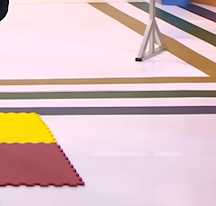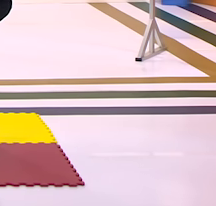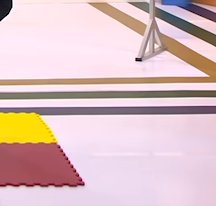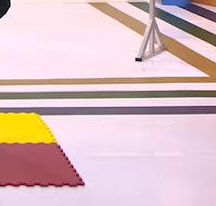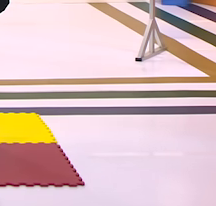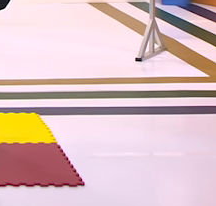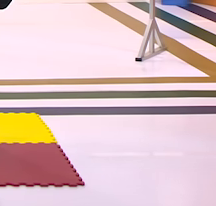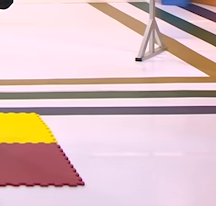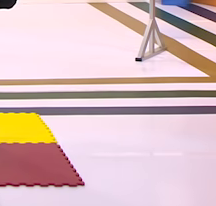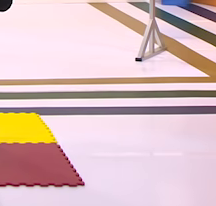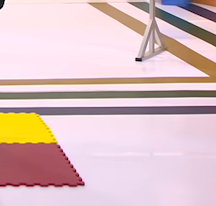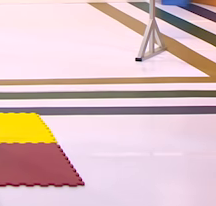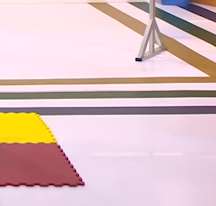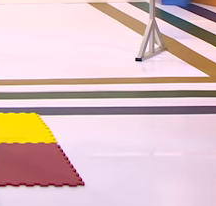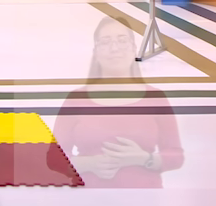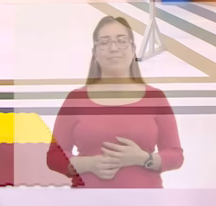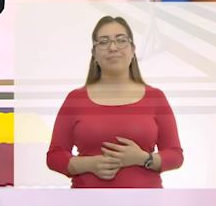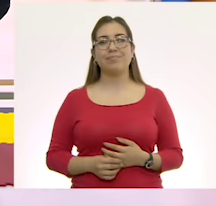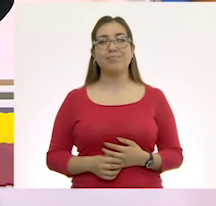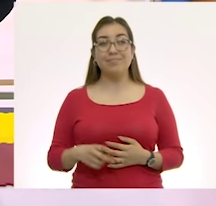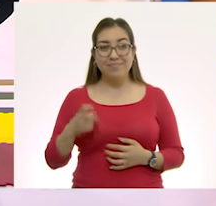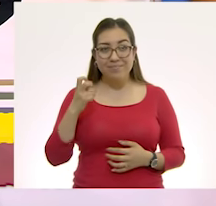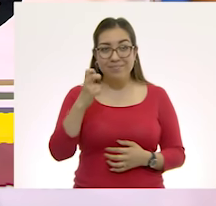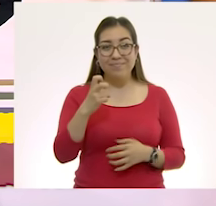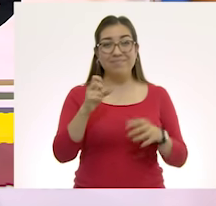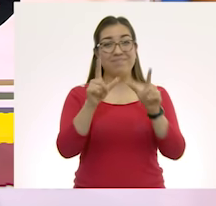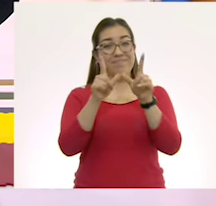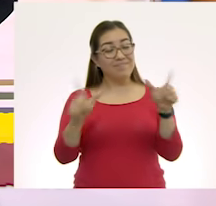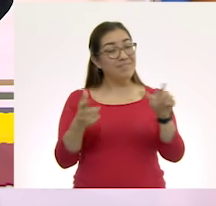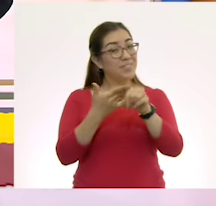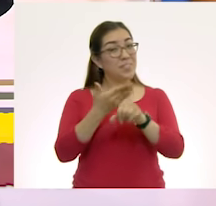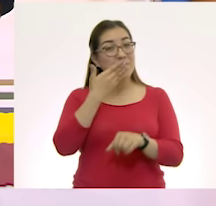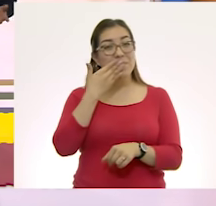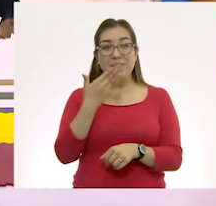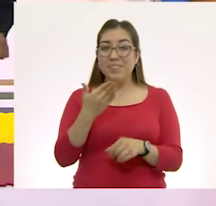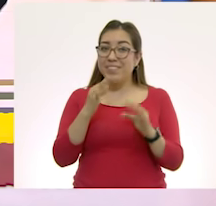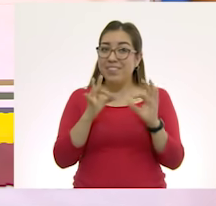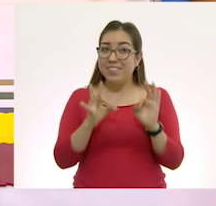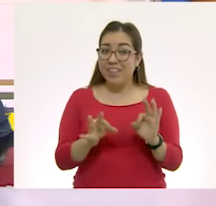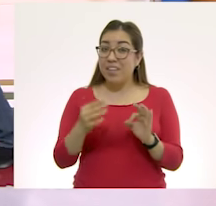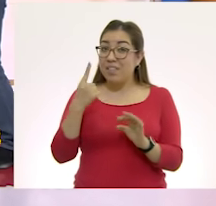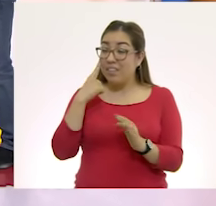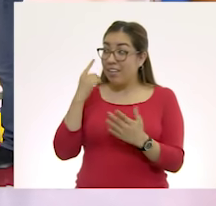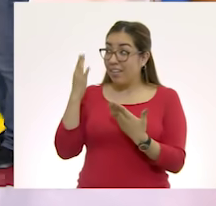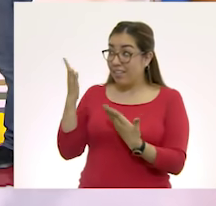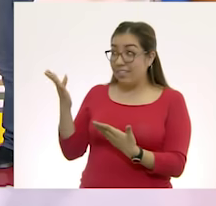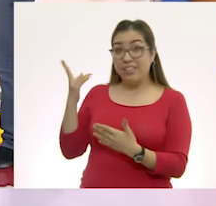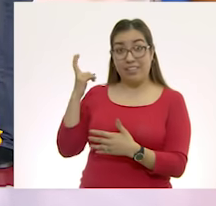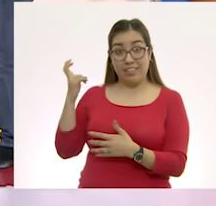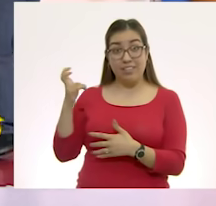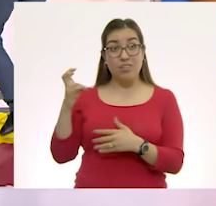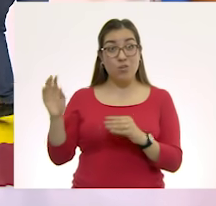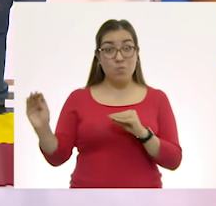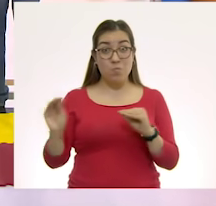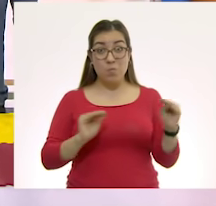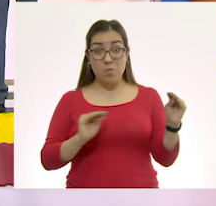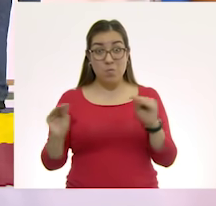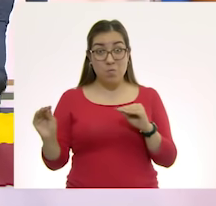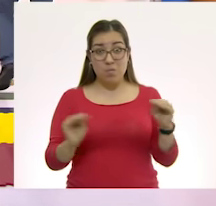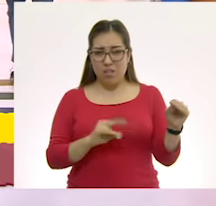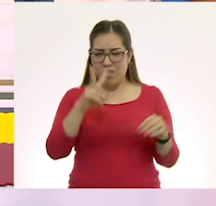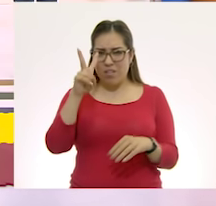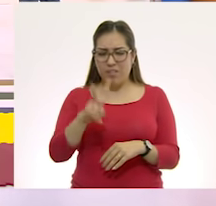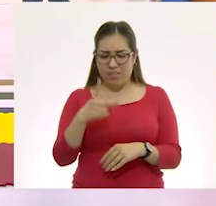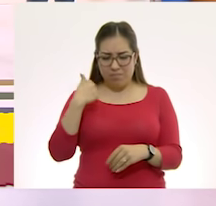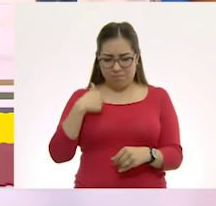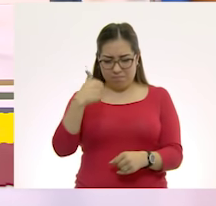2, 3, 4, 5, 6, 7, 8. ¡Eso! ¡Listo! ¡Muy bien! ¡Muy bien! ¡Muy bien! Pues fíjate que con estos movimientos, ¿sí?, pudimos identificar